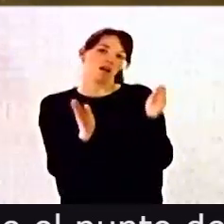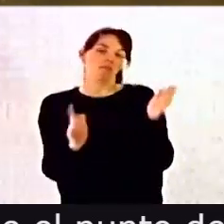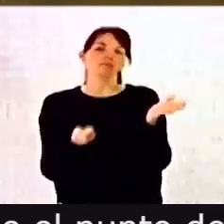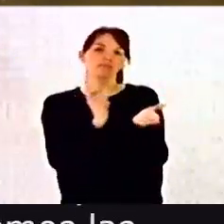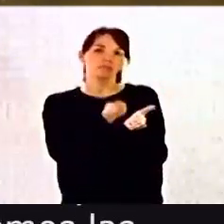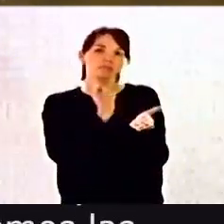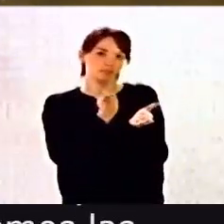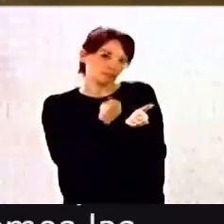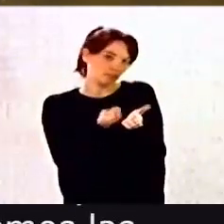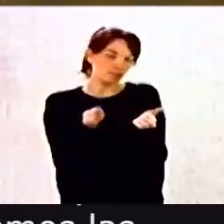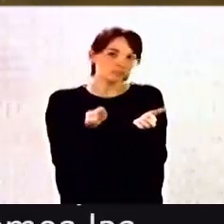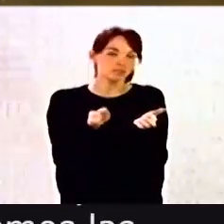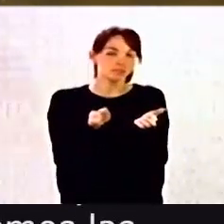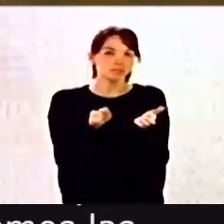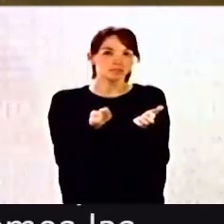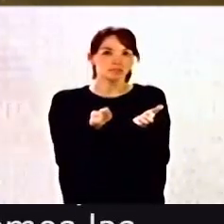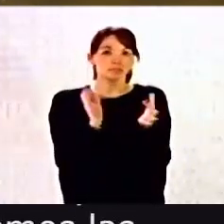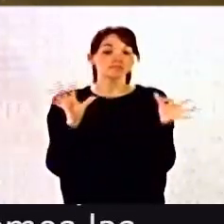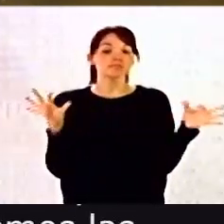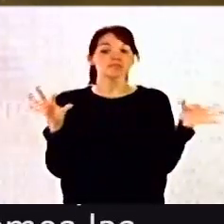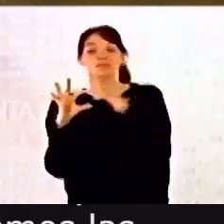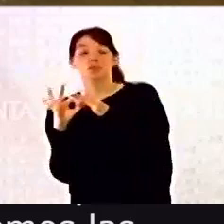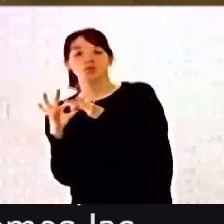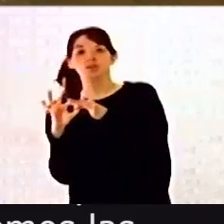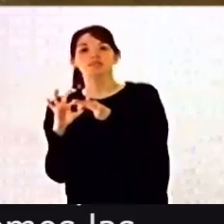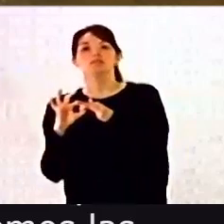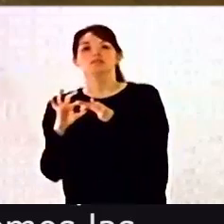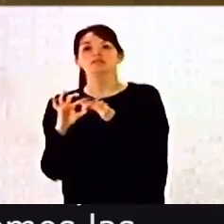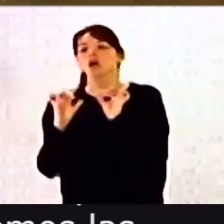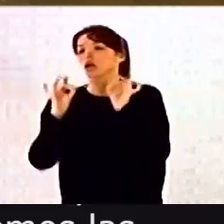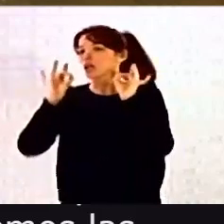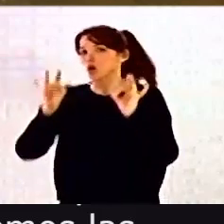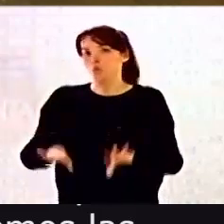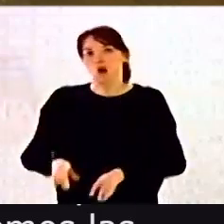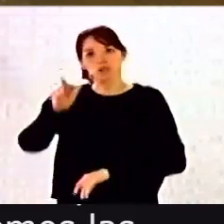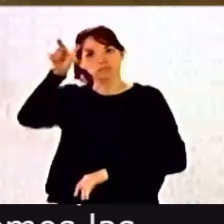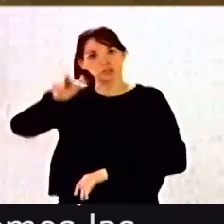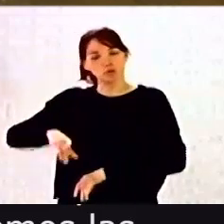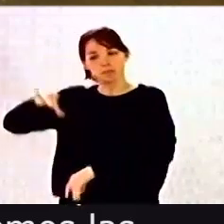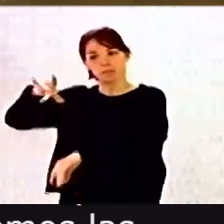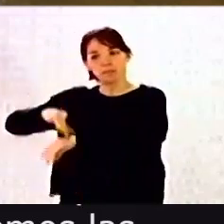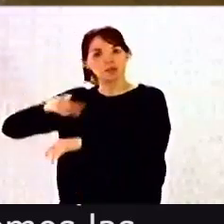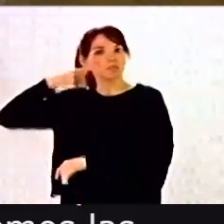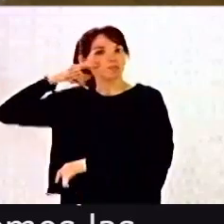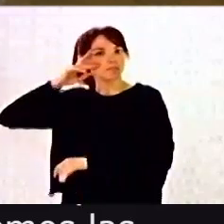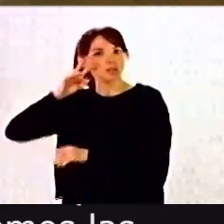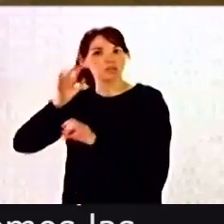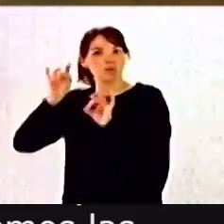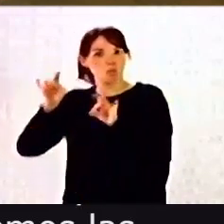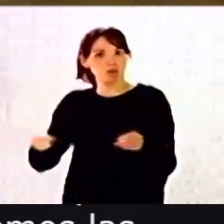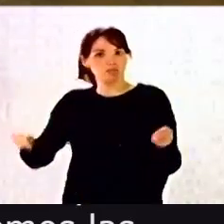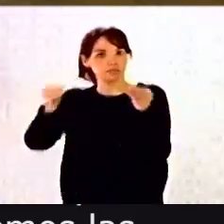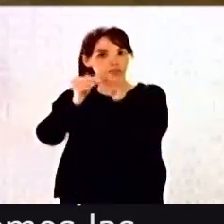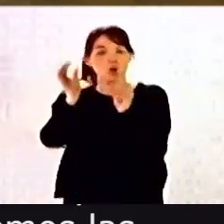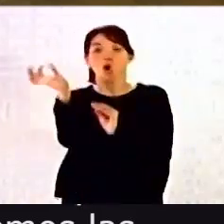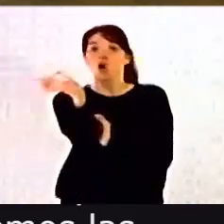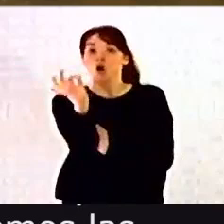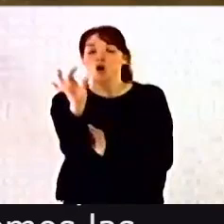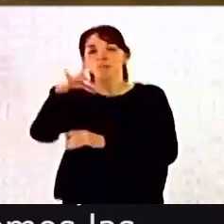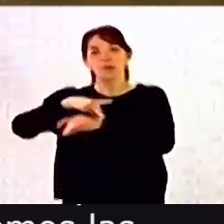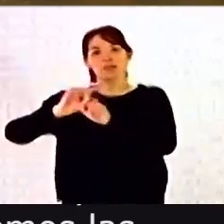pagadas sujetas a como se les paga a un facultativo especialista de área o a un médico de familia